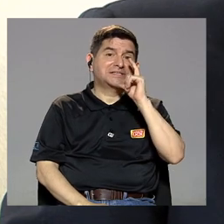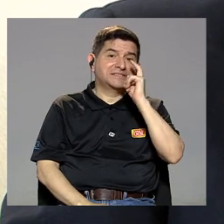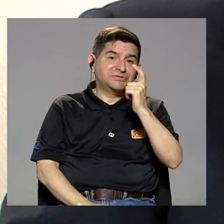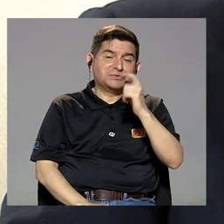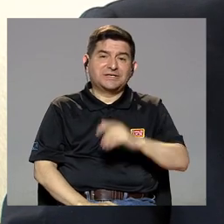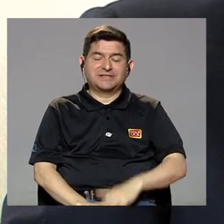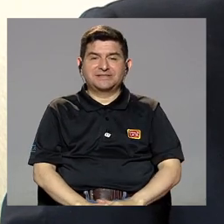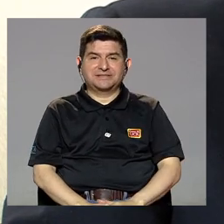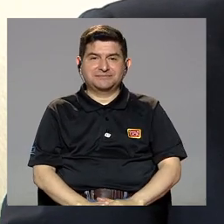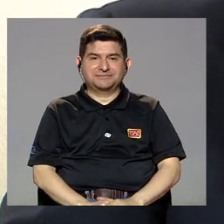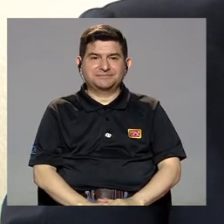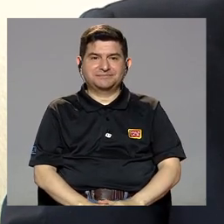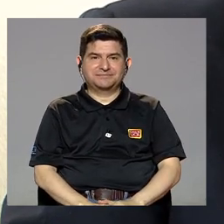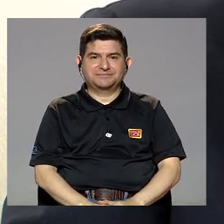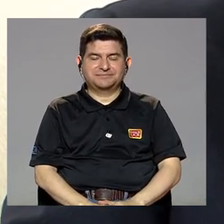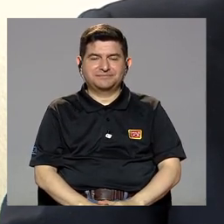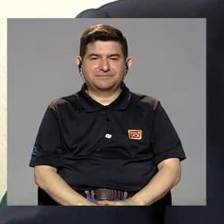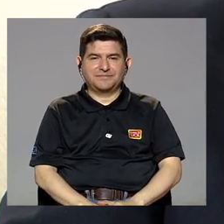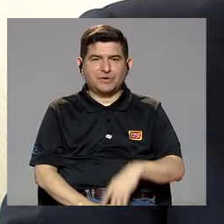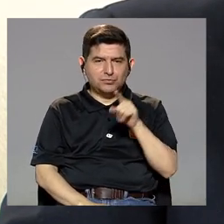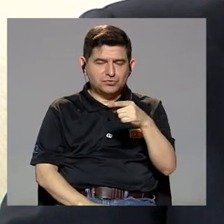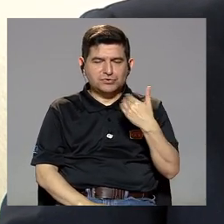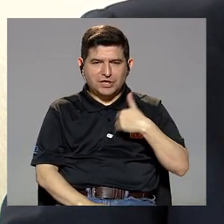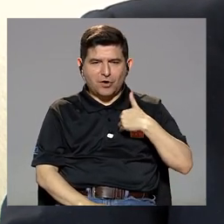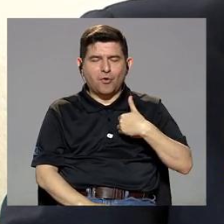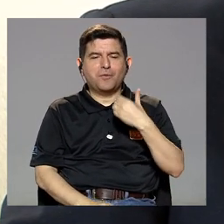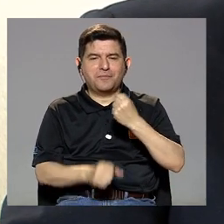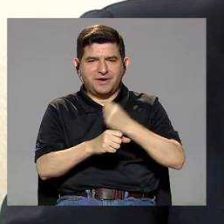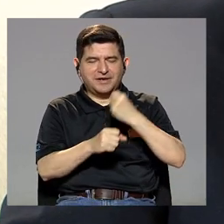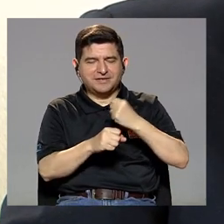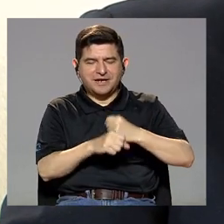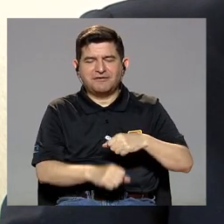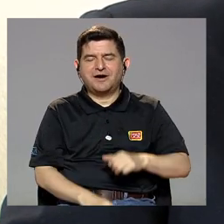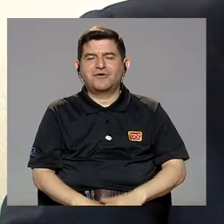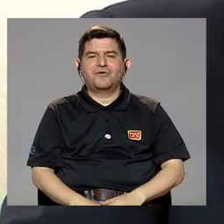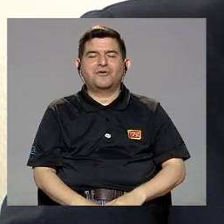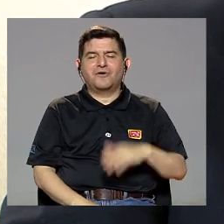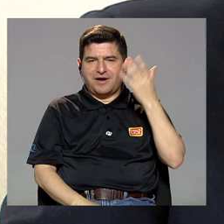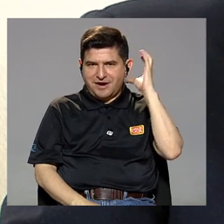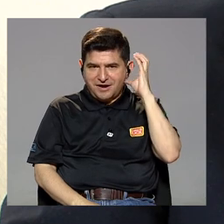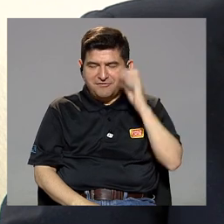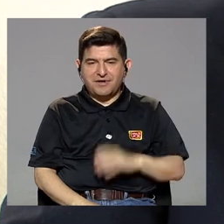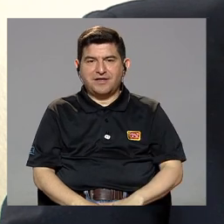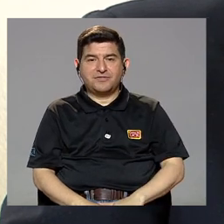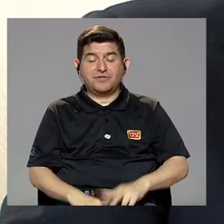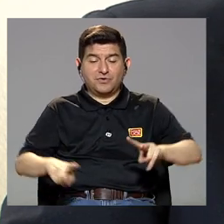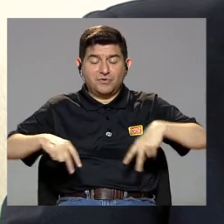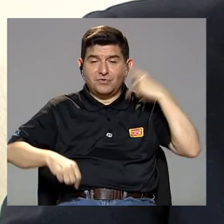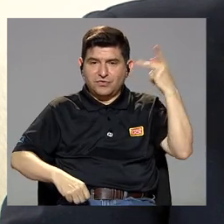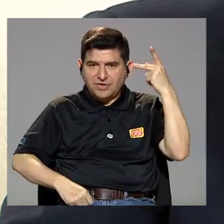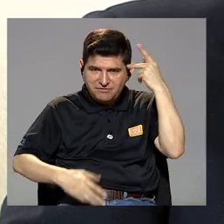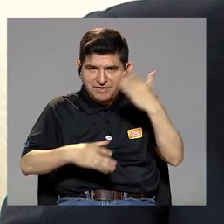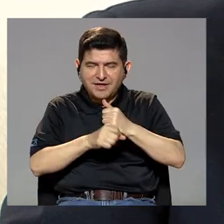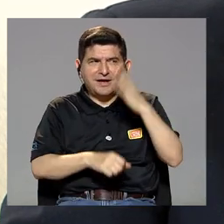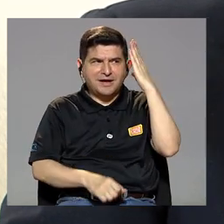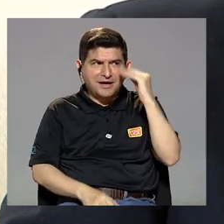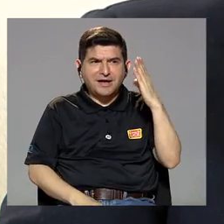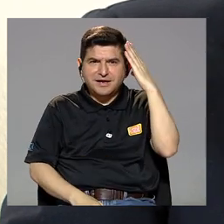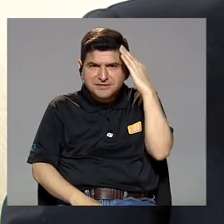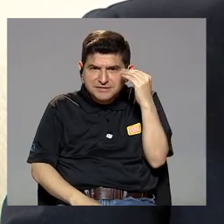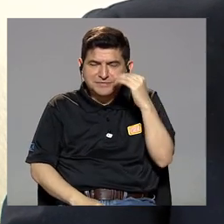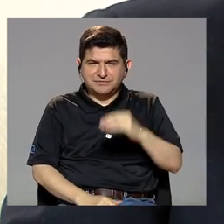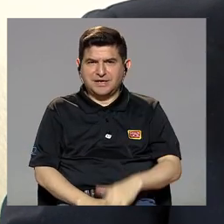jose un hombre dedicado a la radio un hombre que hizo de la vida política era una experiencia